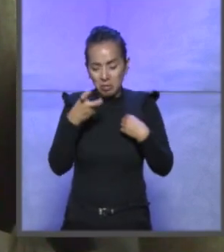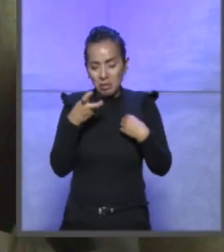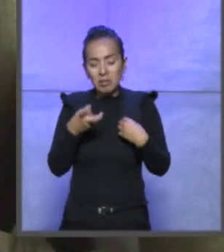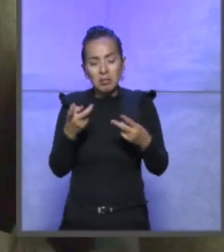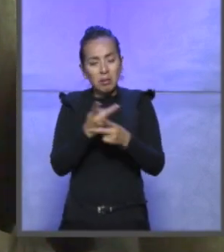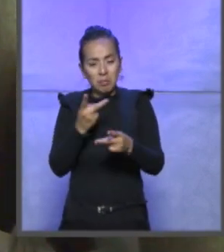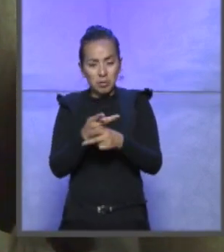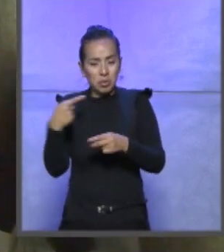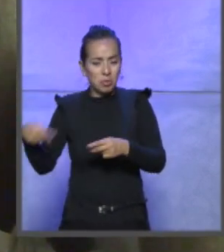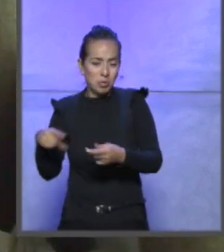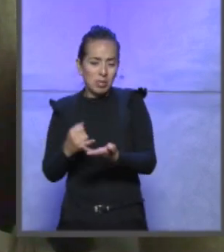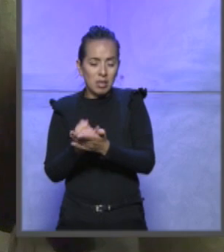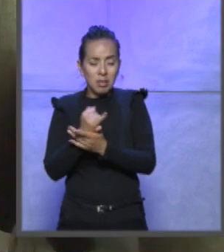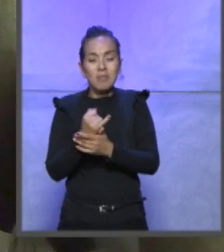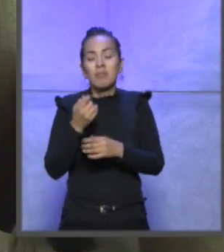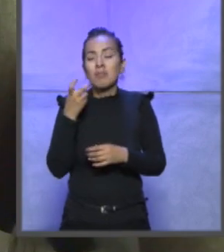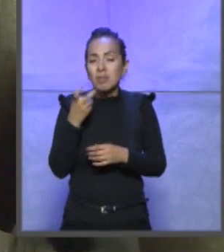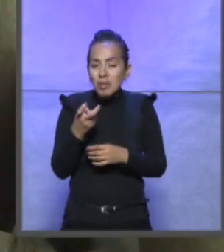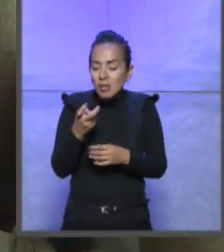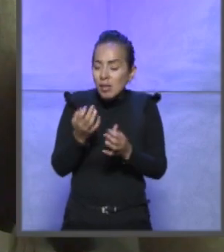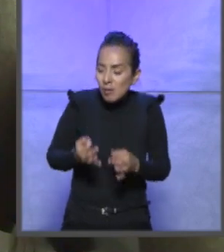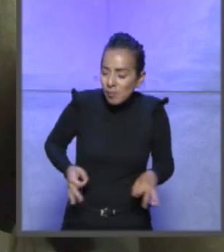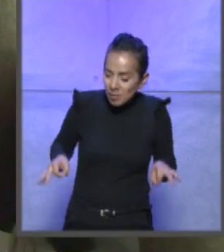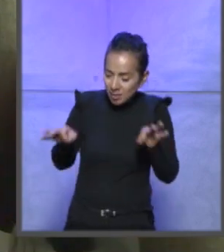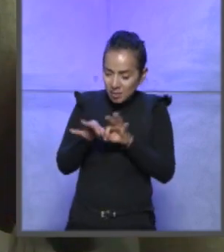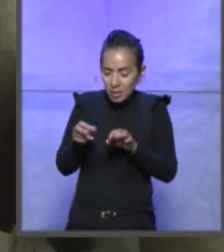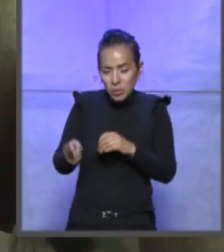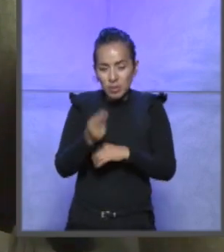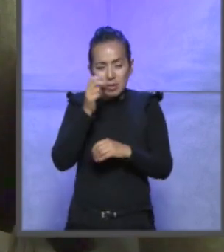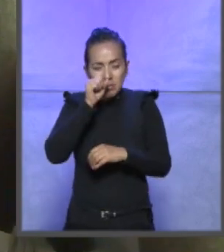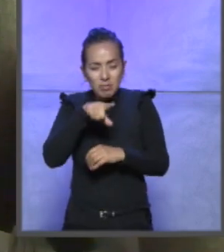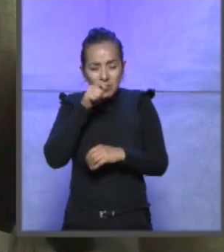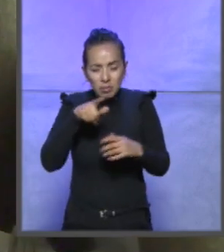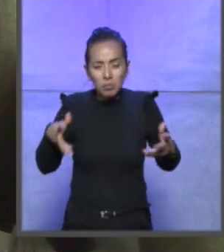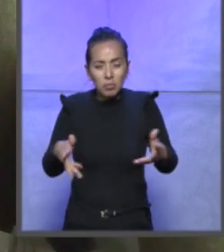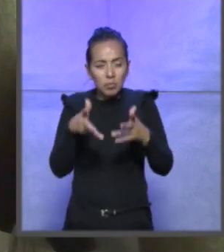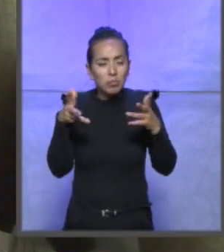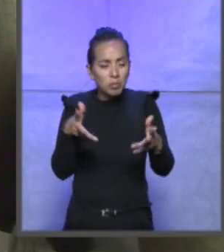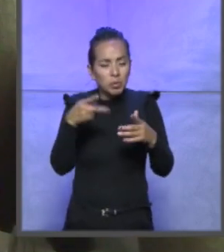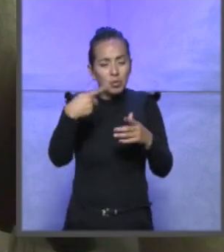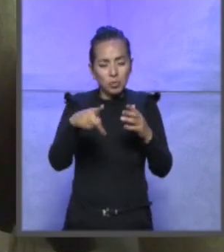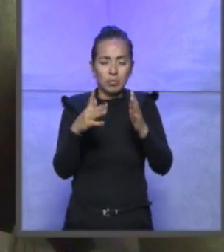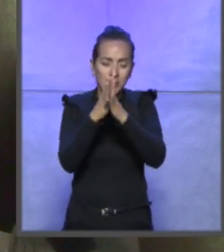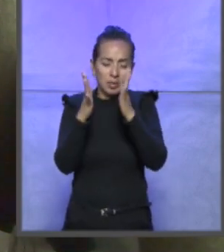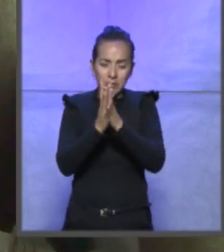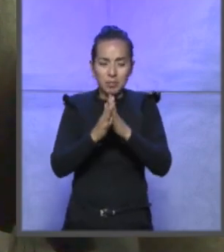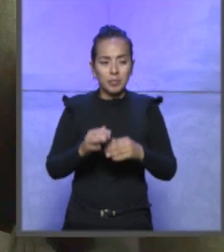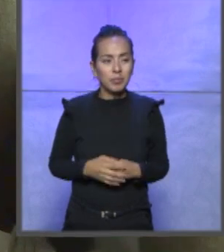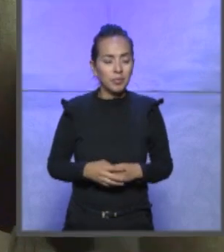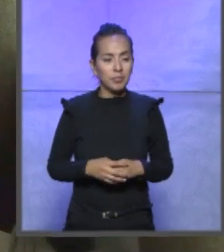es importante que ustedes también impulsen su propia participación y